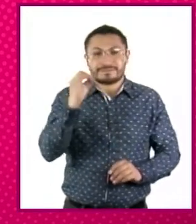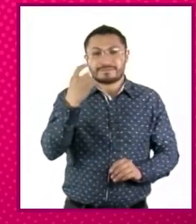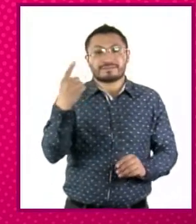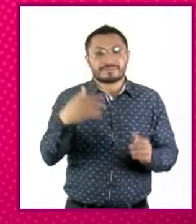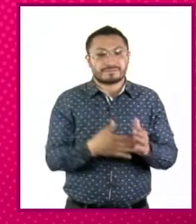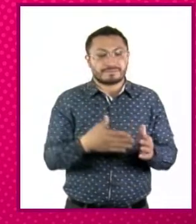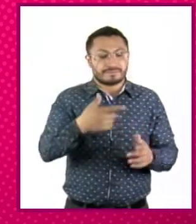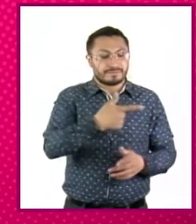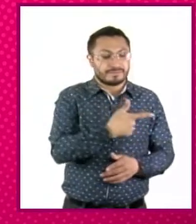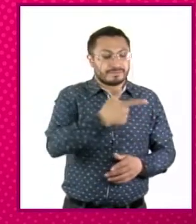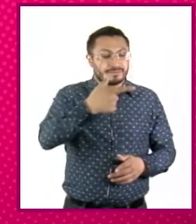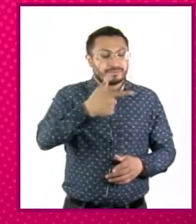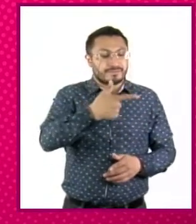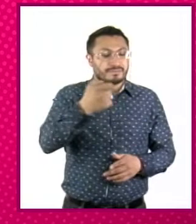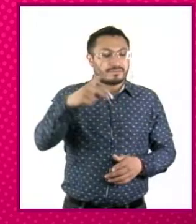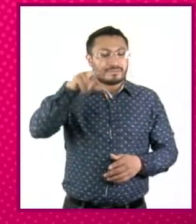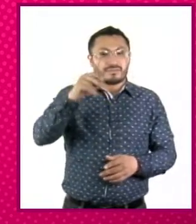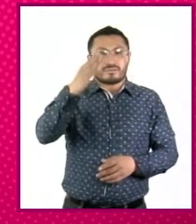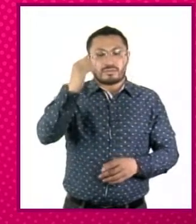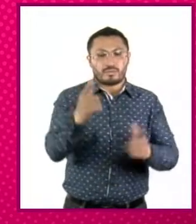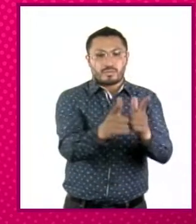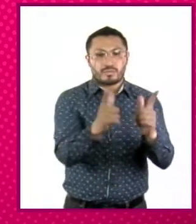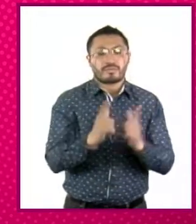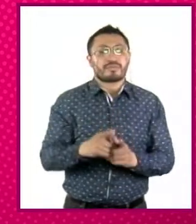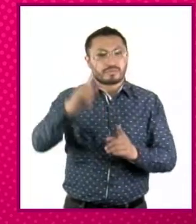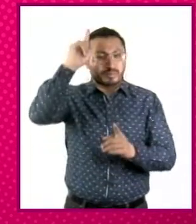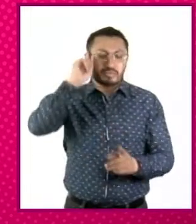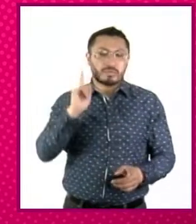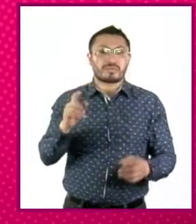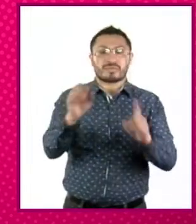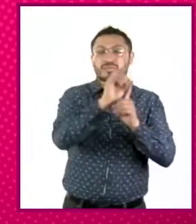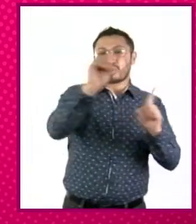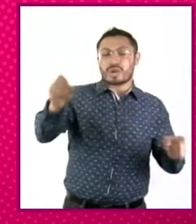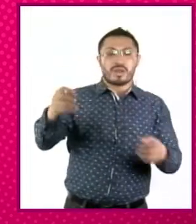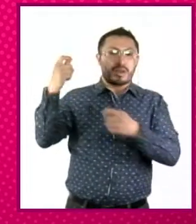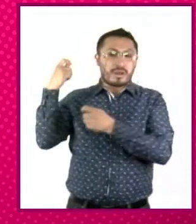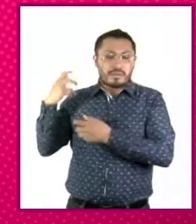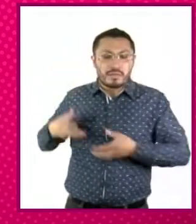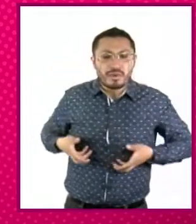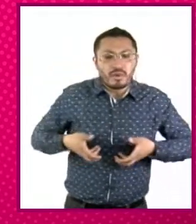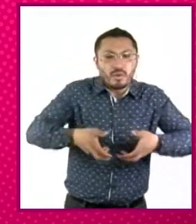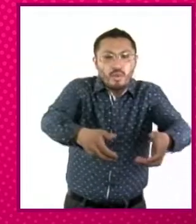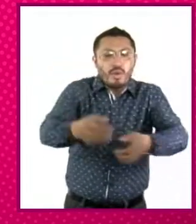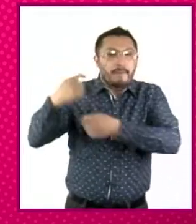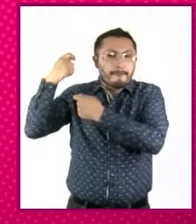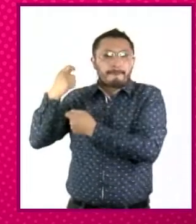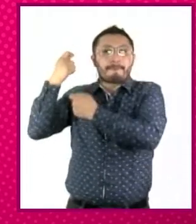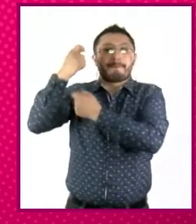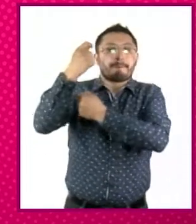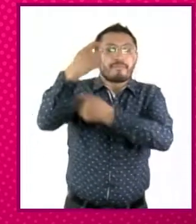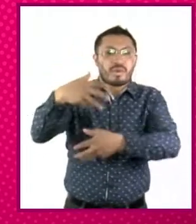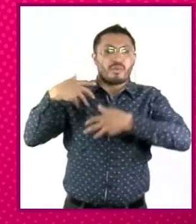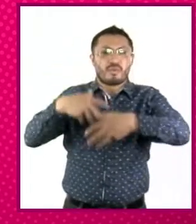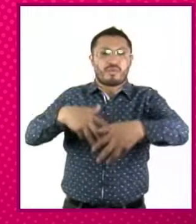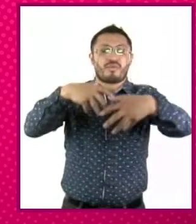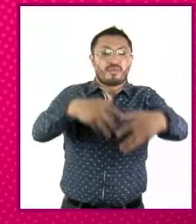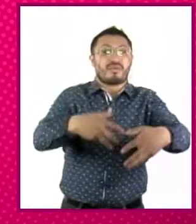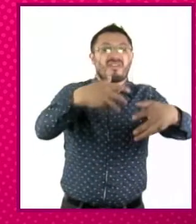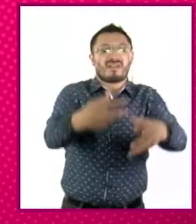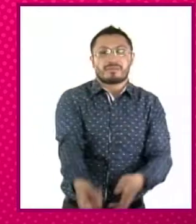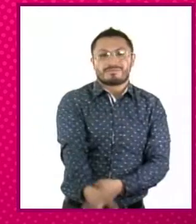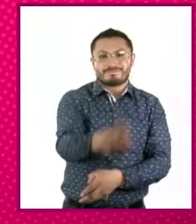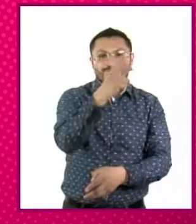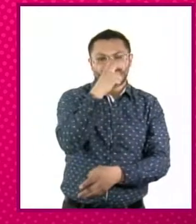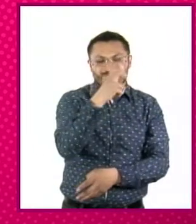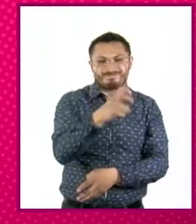mujeres se organiza y sale a las calles, marcha hacia el Palacio de Versalles,